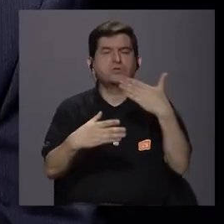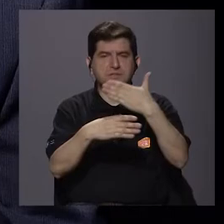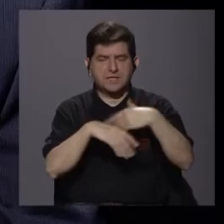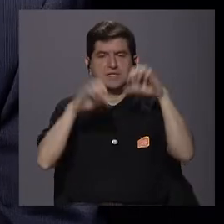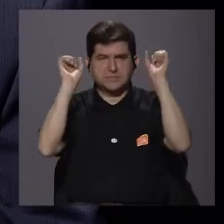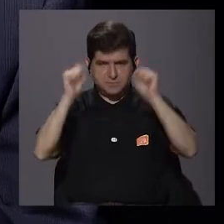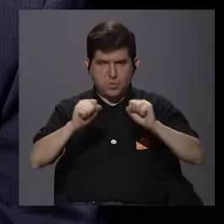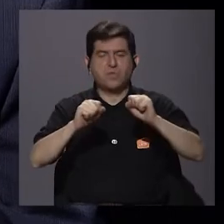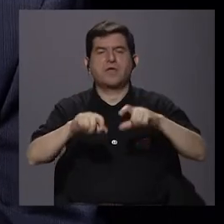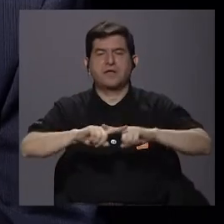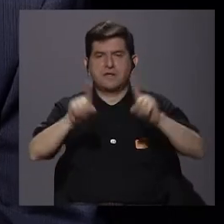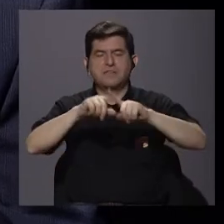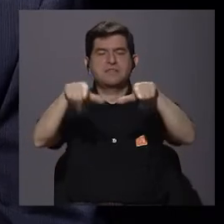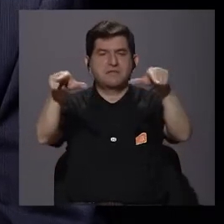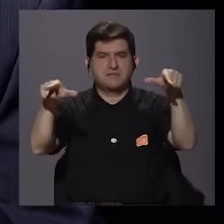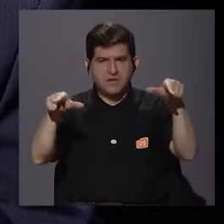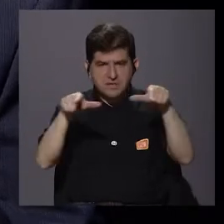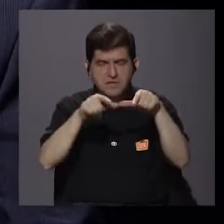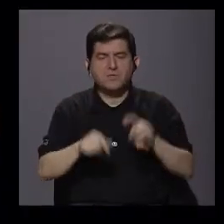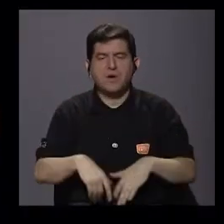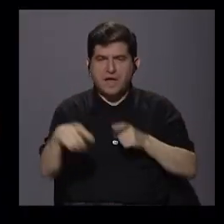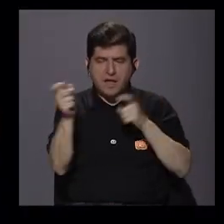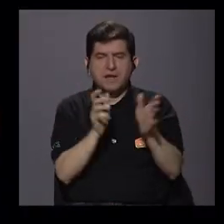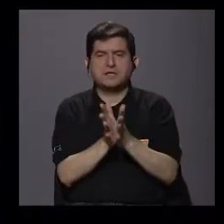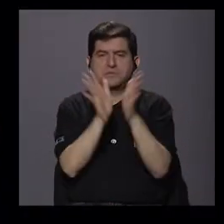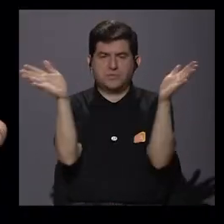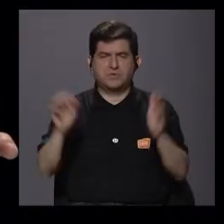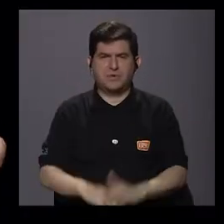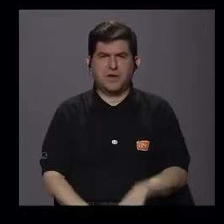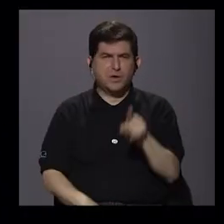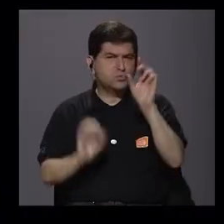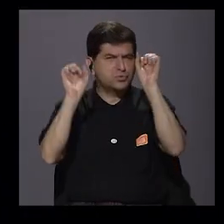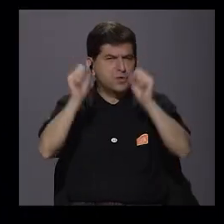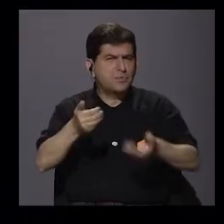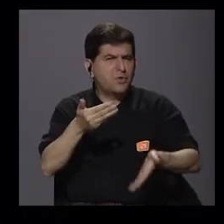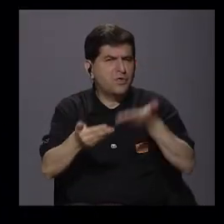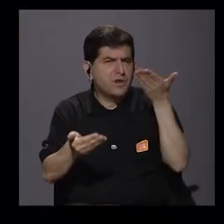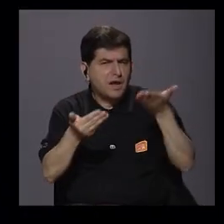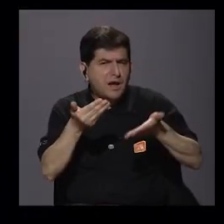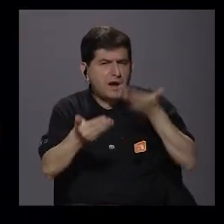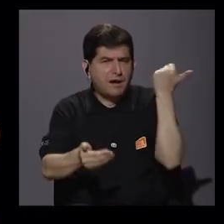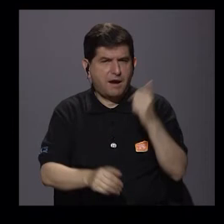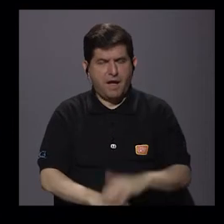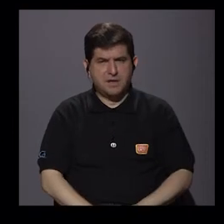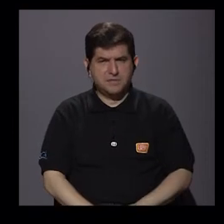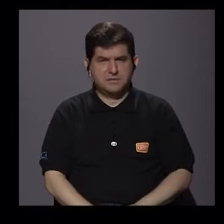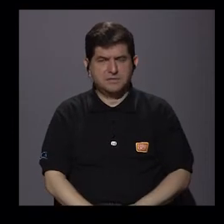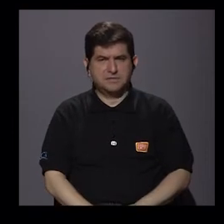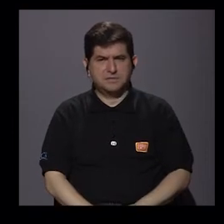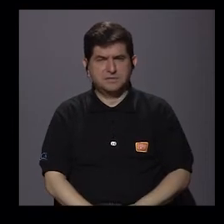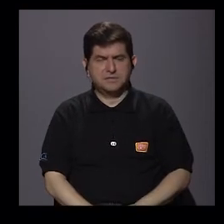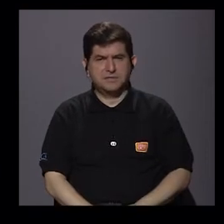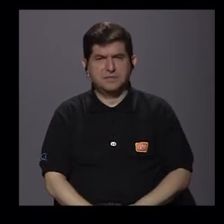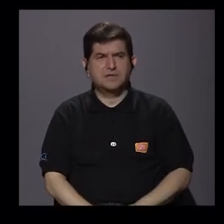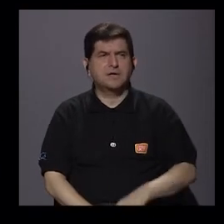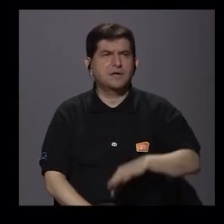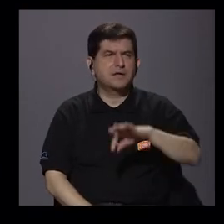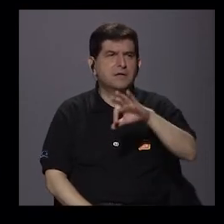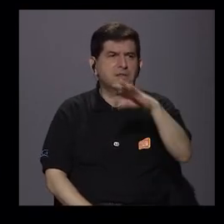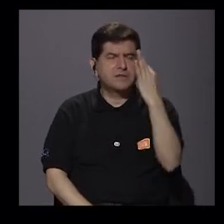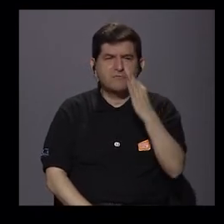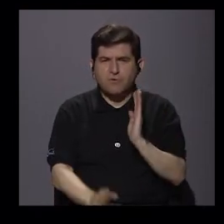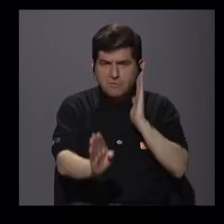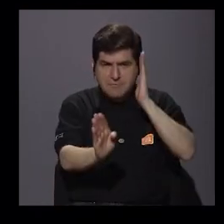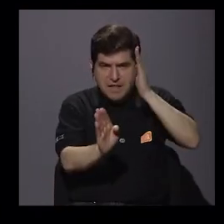en muchas partes de la administración podría usted lanzar casi la manera de dar dos a la